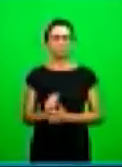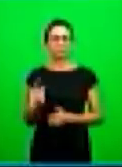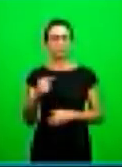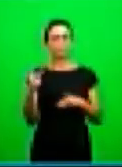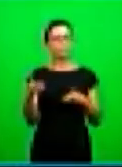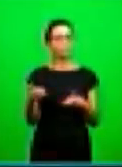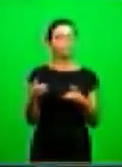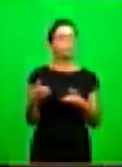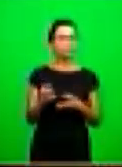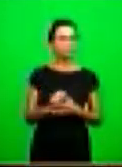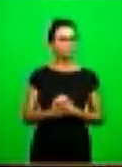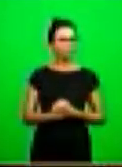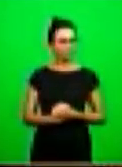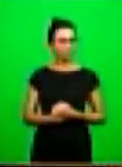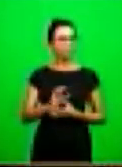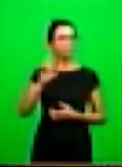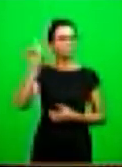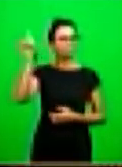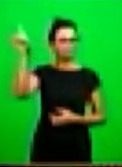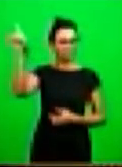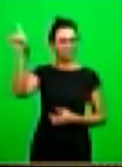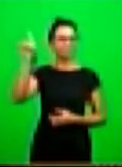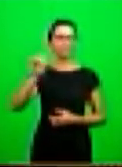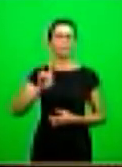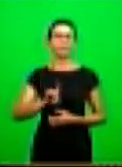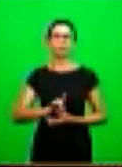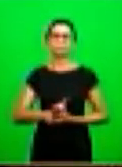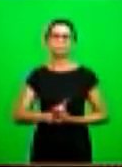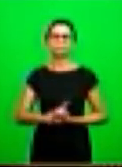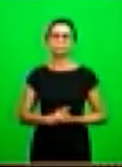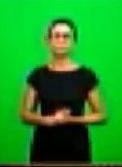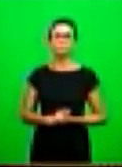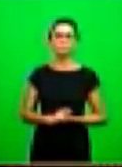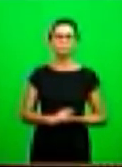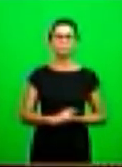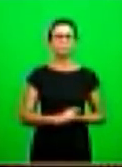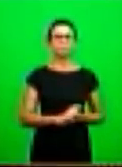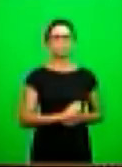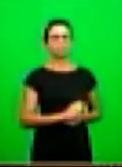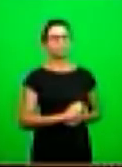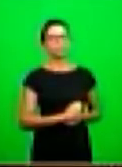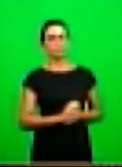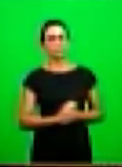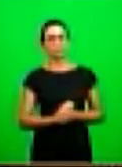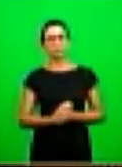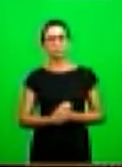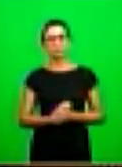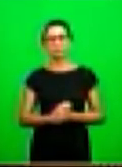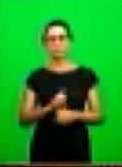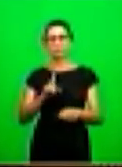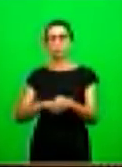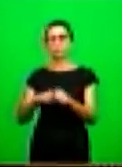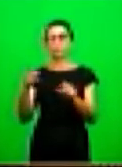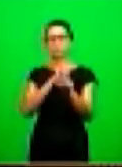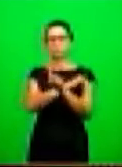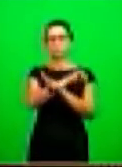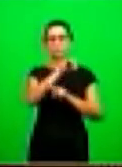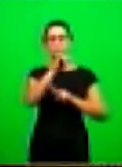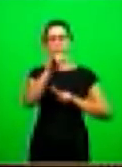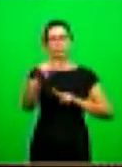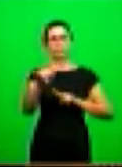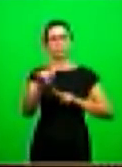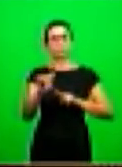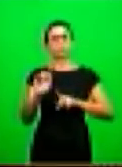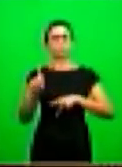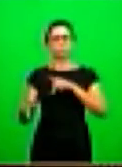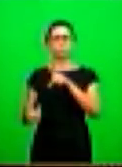podemos observar que Dios, cuando Él muestra al pueblo este momento, era una